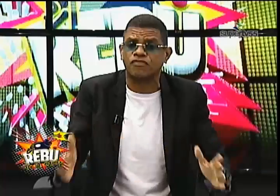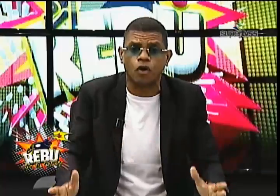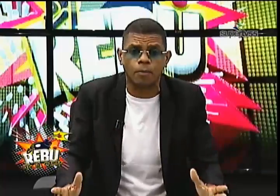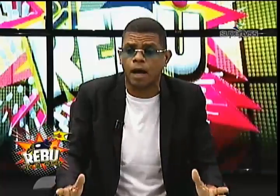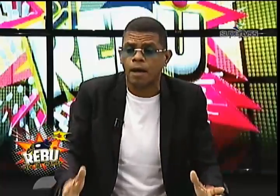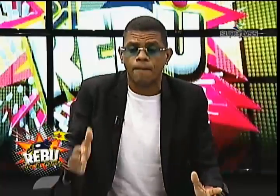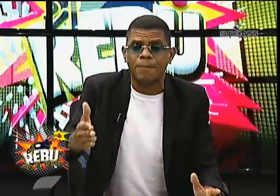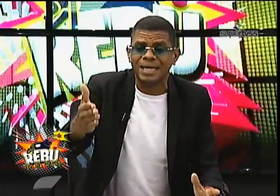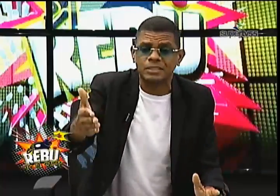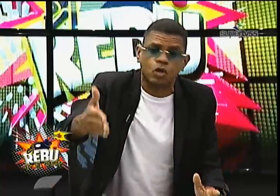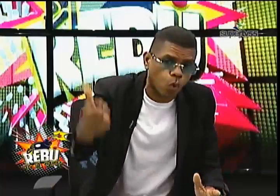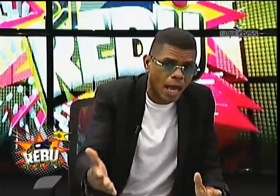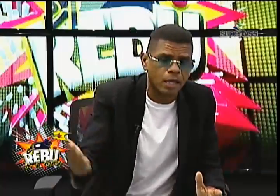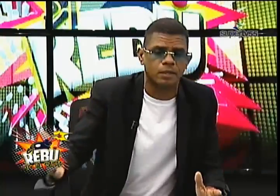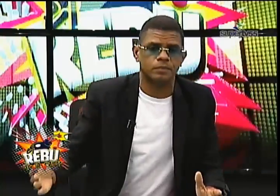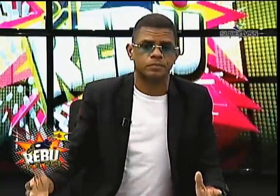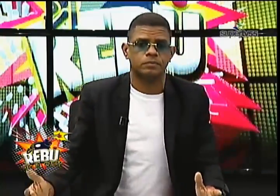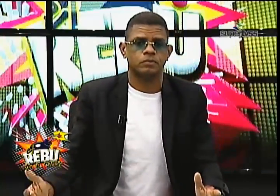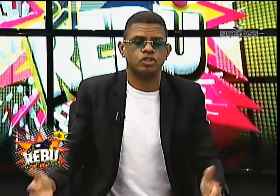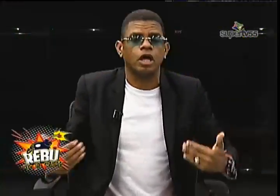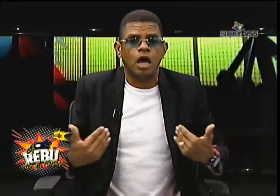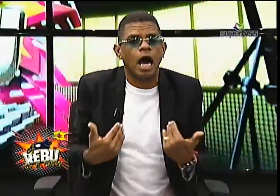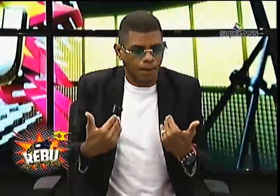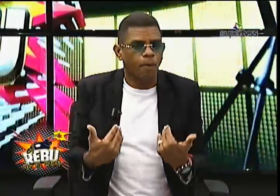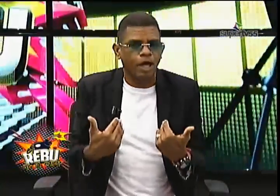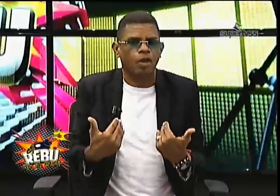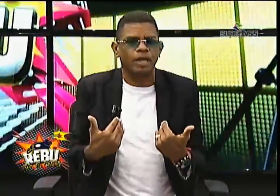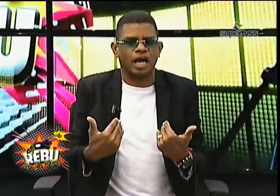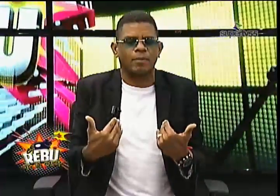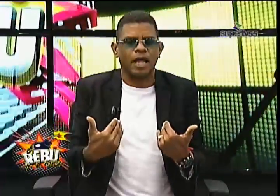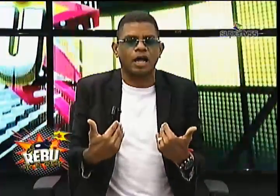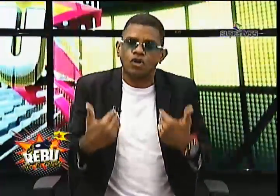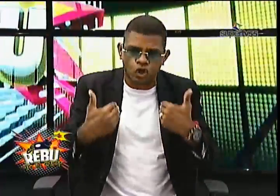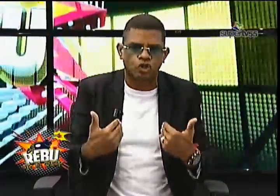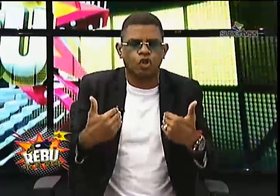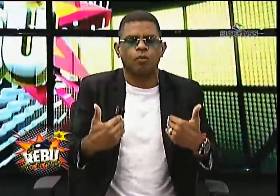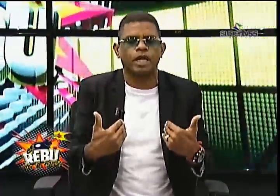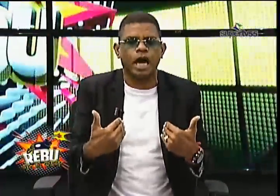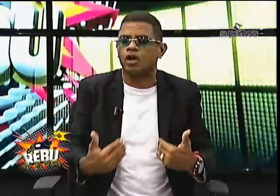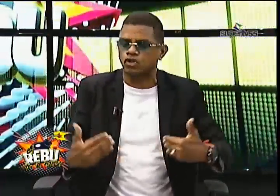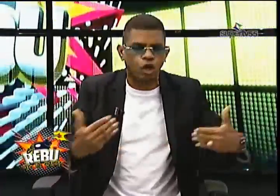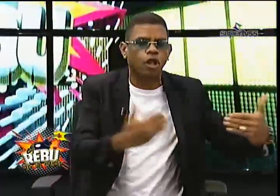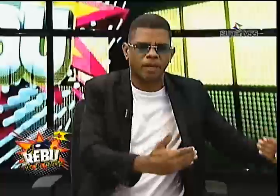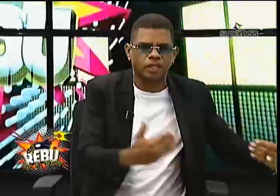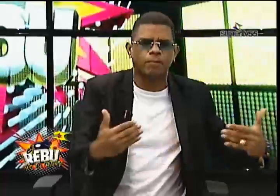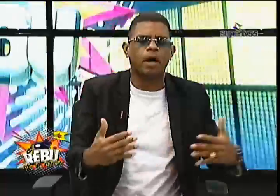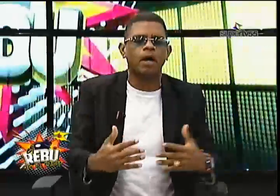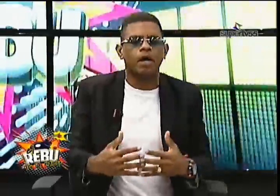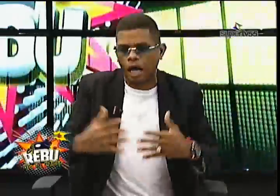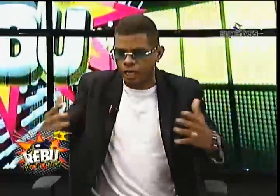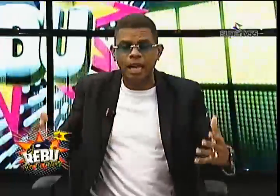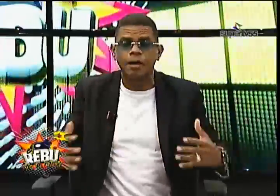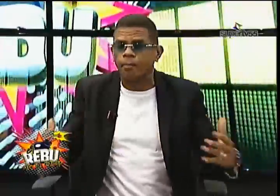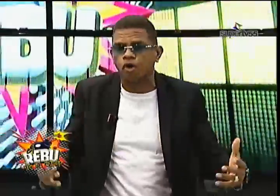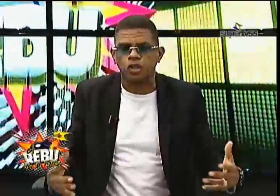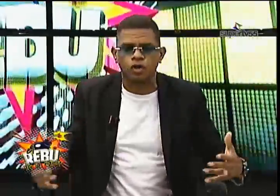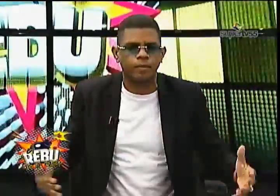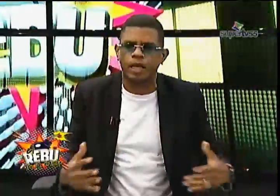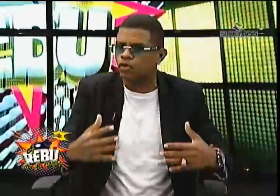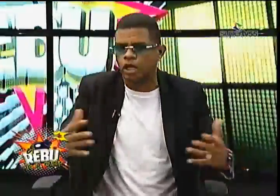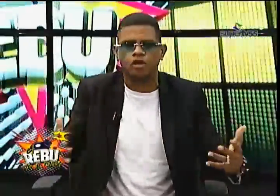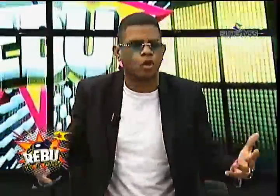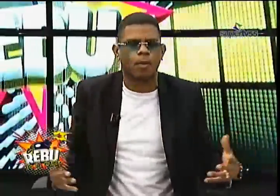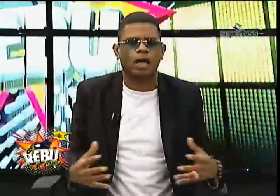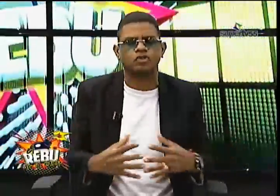otra forma más cruel. Entonces, República Dominicana, ¿verdad? Nosotros los dominicanos, los hijos de Machepa, la isla hermosa donde